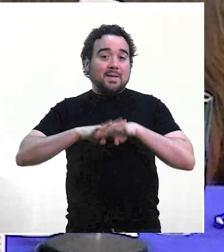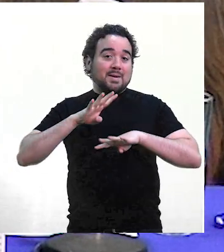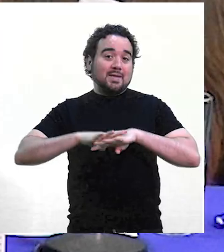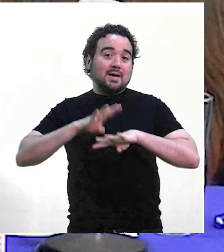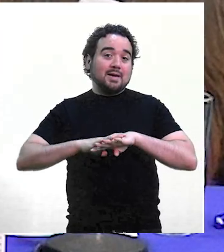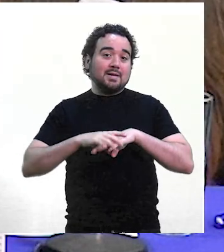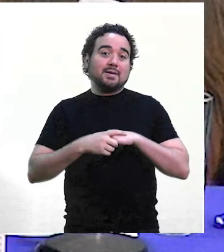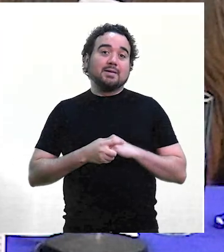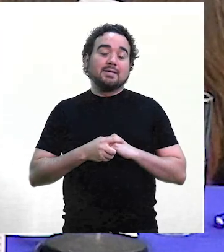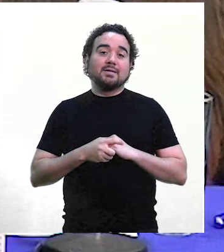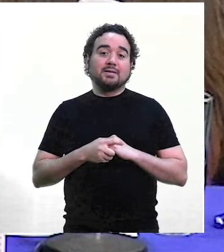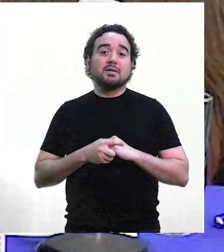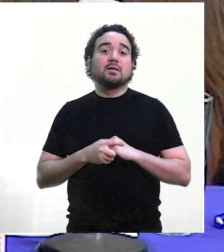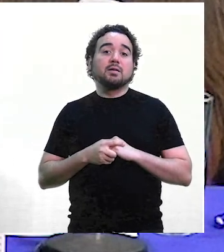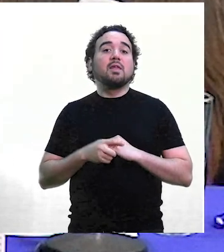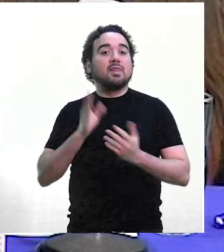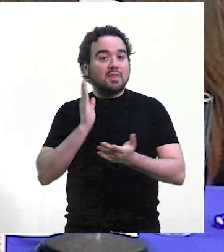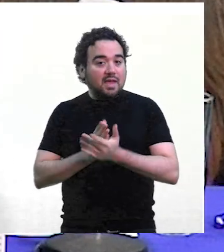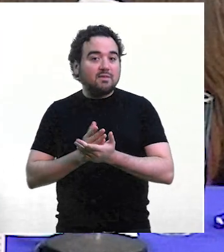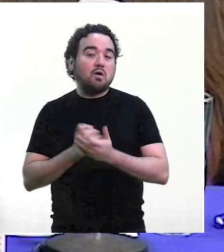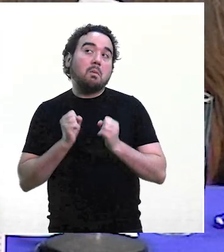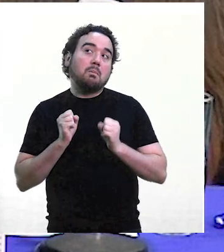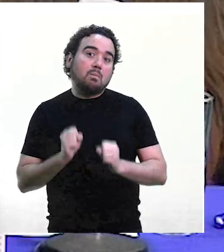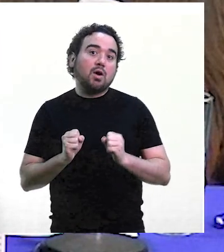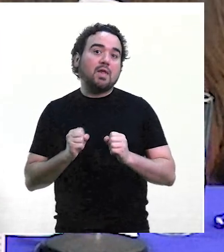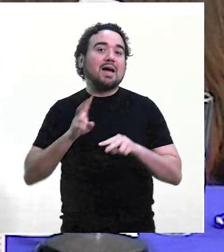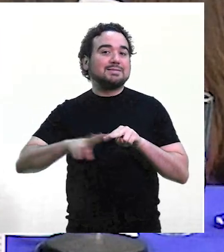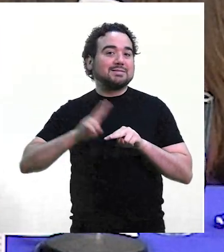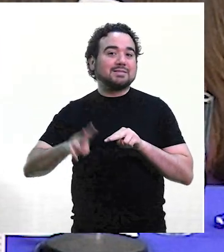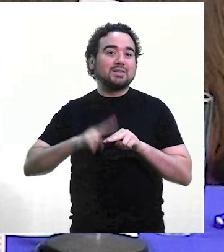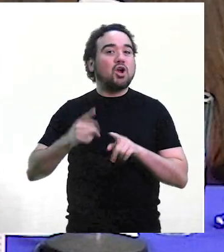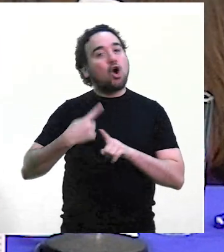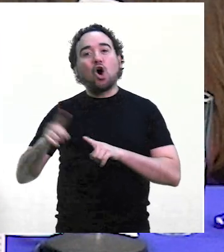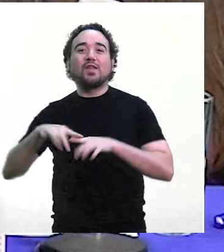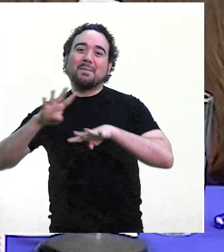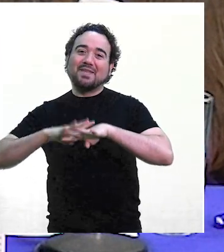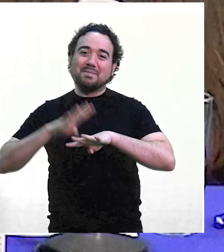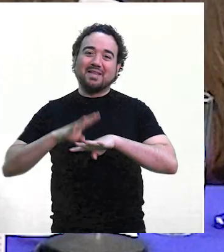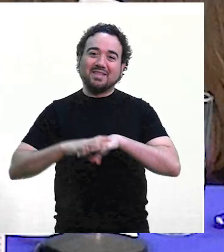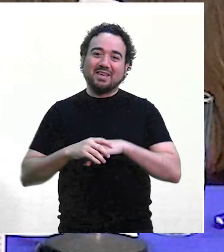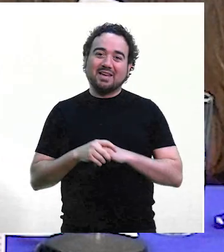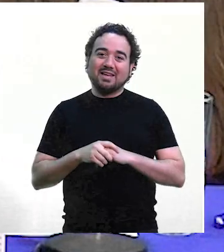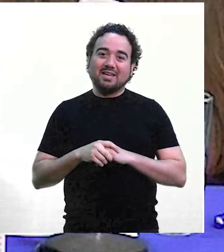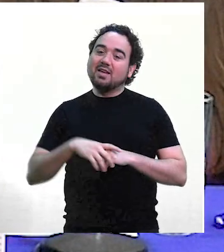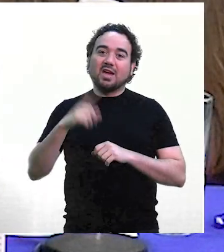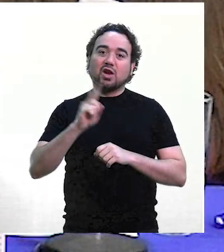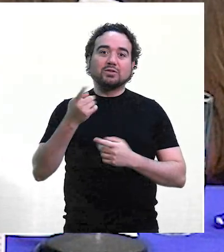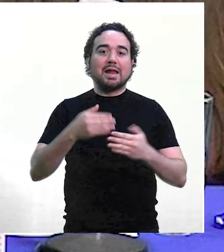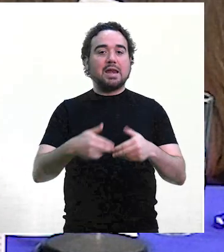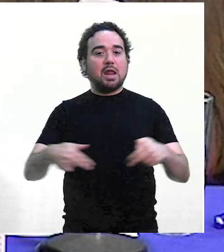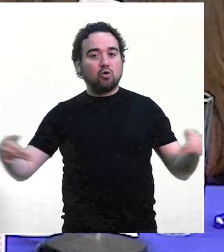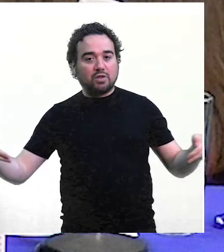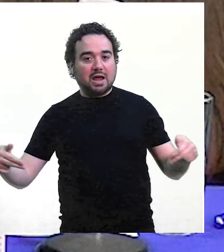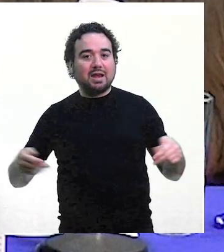en matemática deberíamos, o podríamos, no es que deberíamos, podríamos hacer otras matemáticas